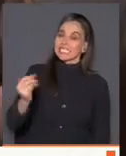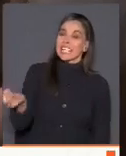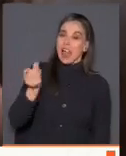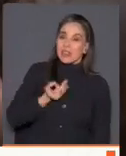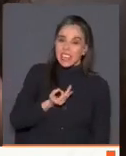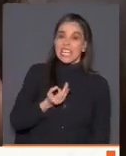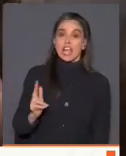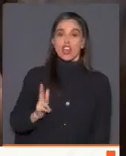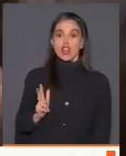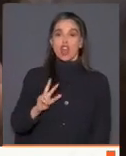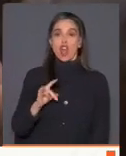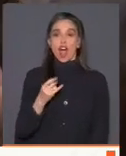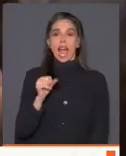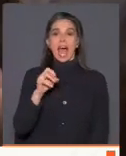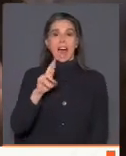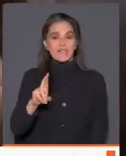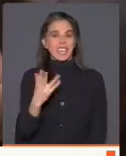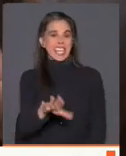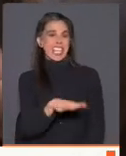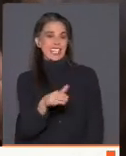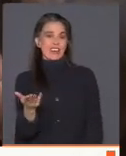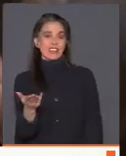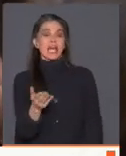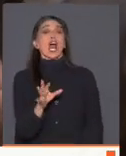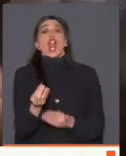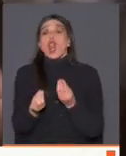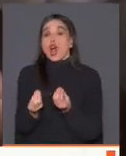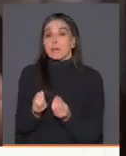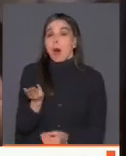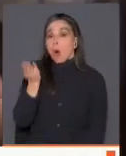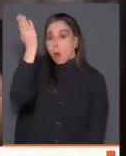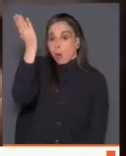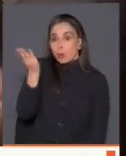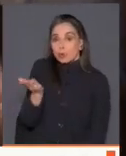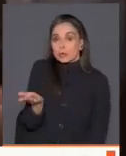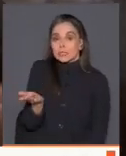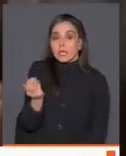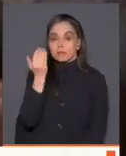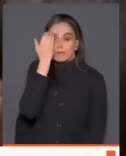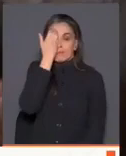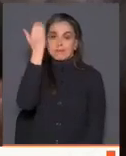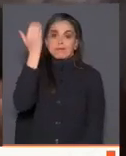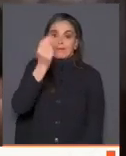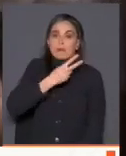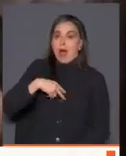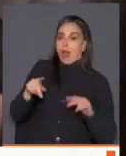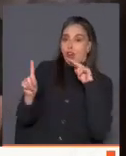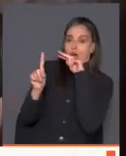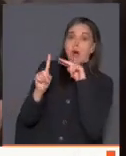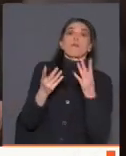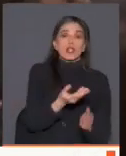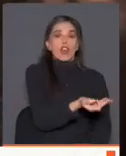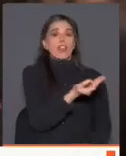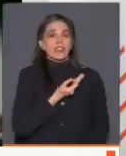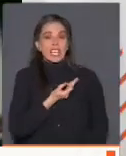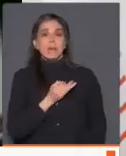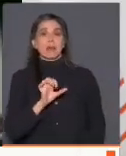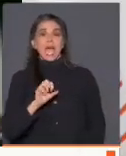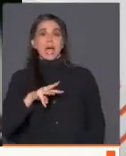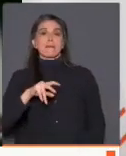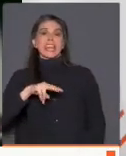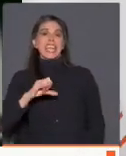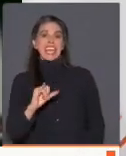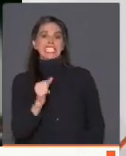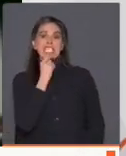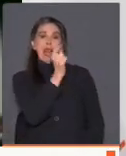don Javier, pues viejo. Pero es que lo que pasa es que usted es una eminencia para nosotros. Entonces dime eminencia.